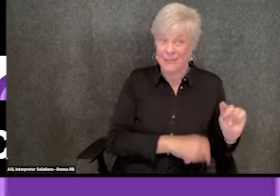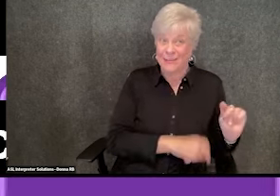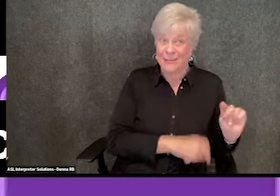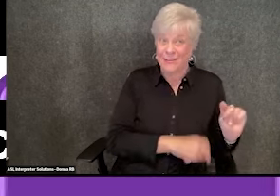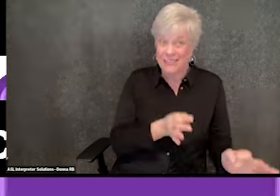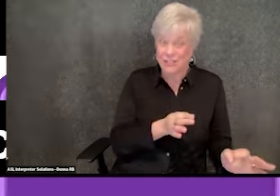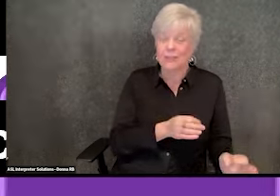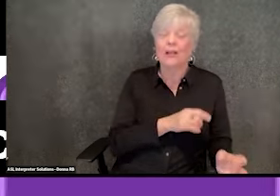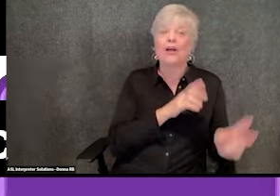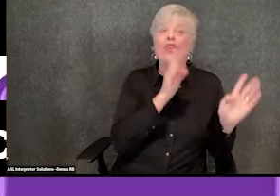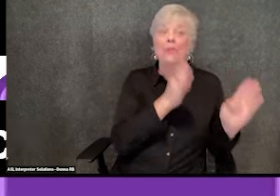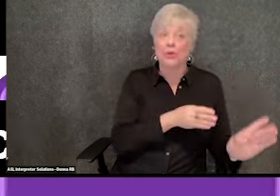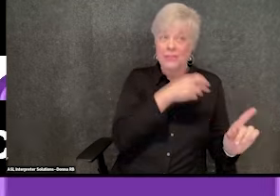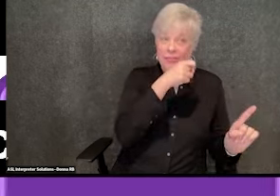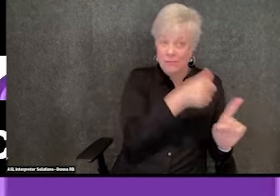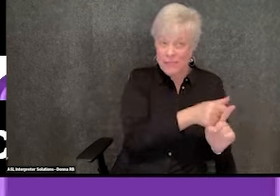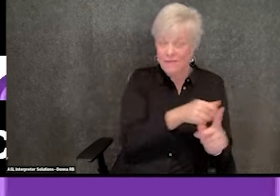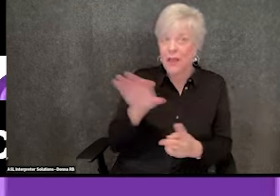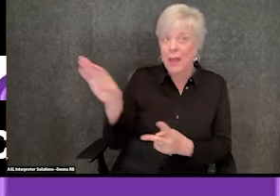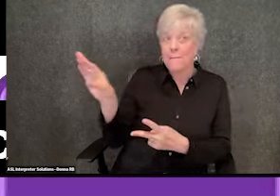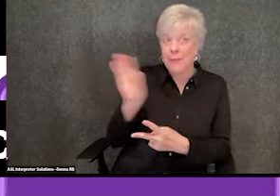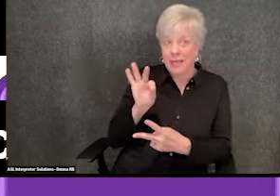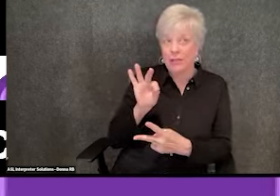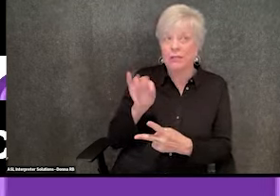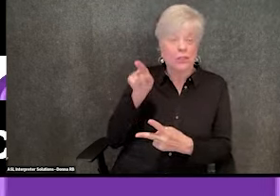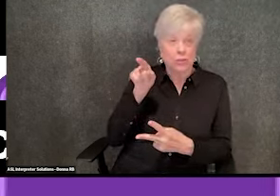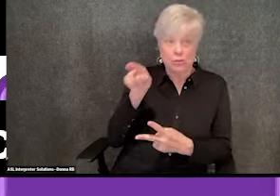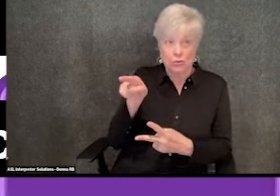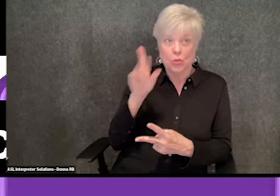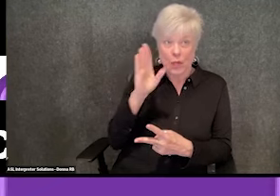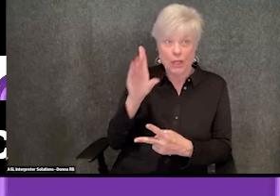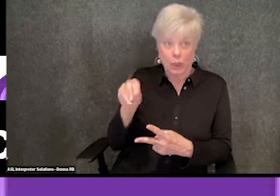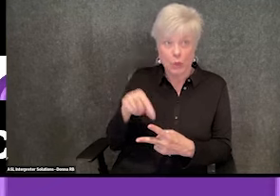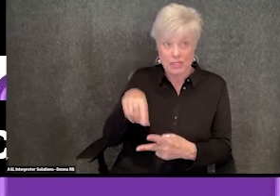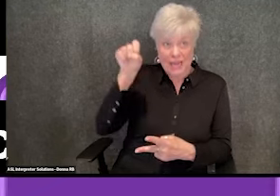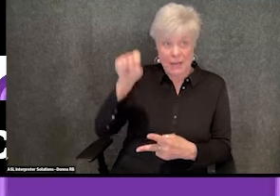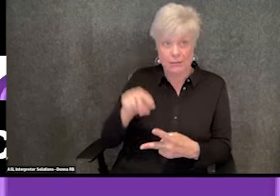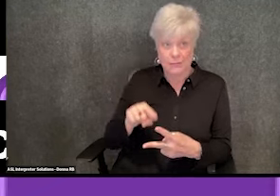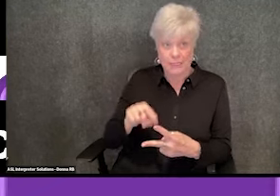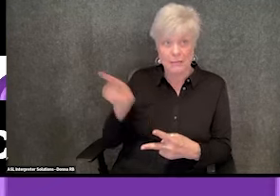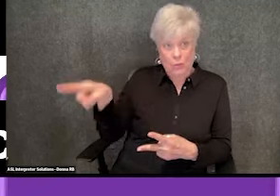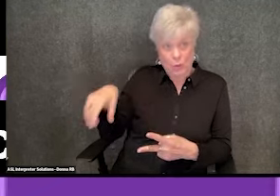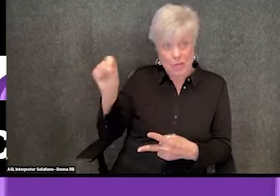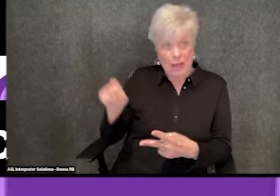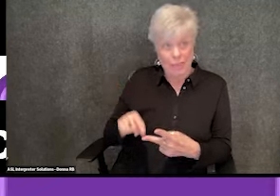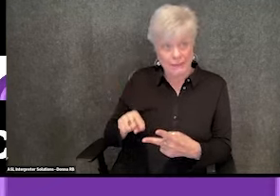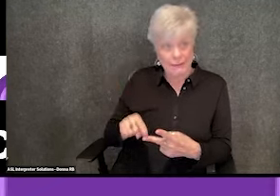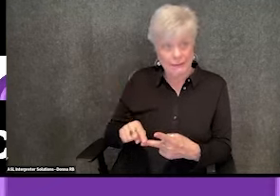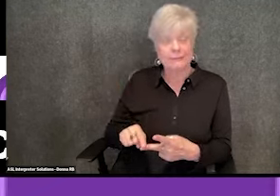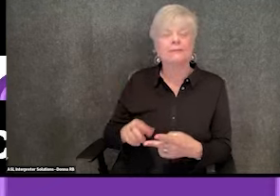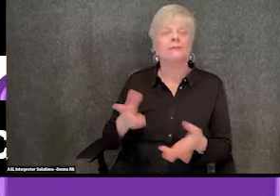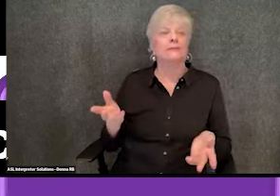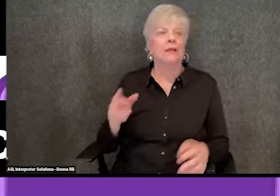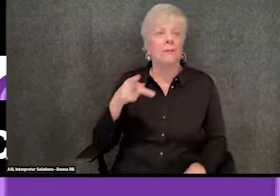pueden. Nuevamente es la persona que escoge que quién va a tomar ese papel. Un